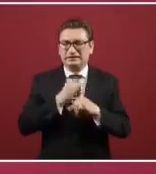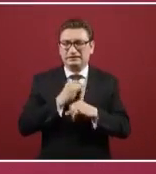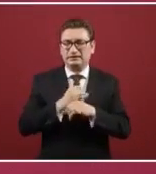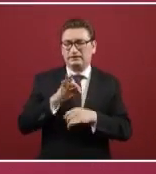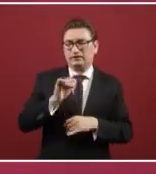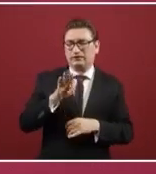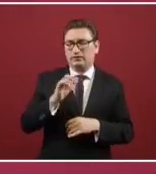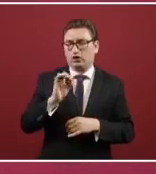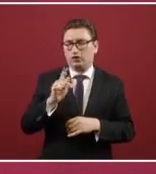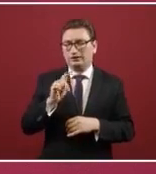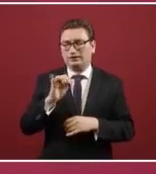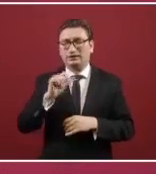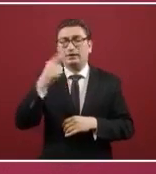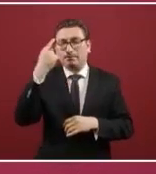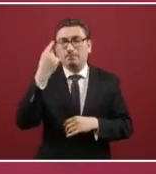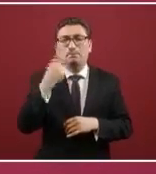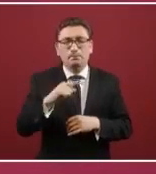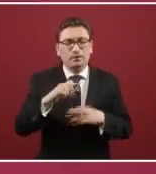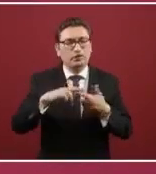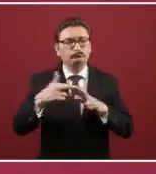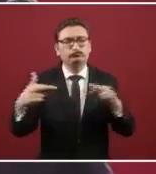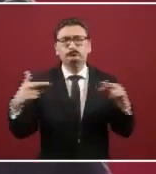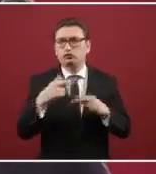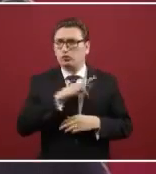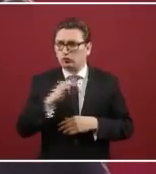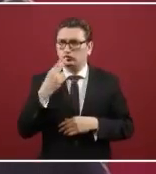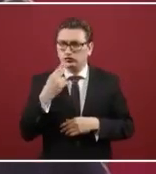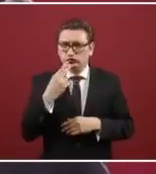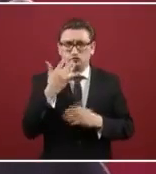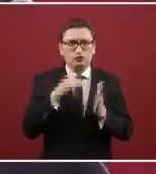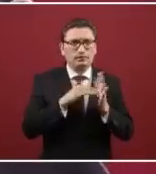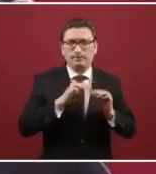óptica de la Comisión Federal de Electricidad.